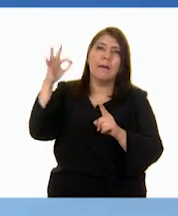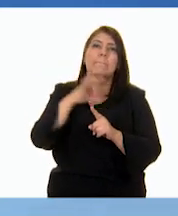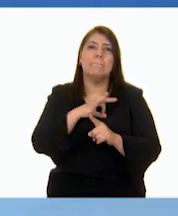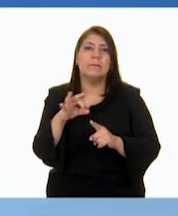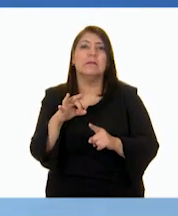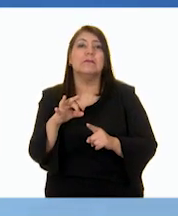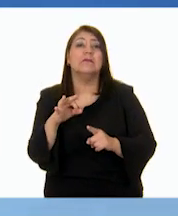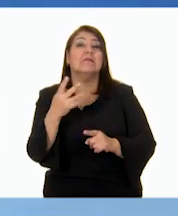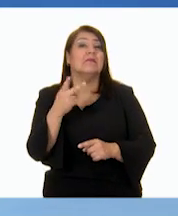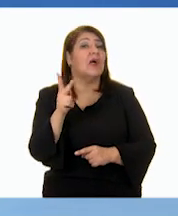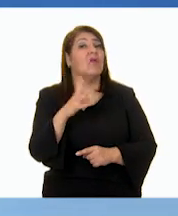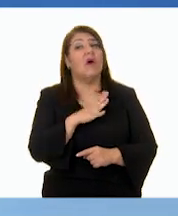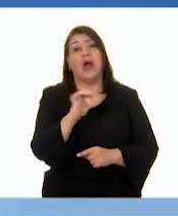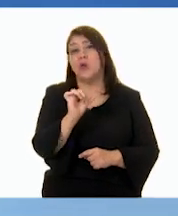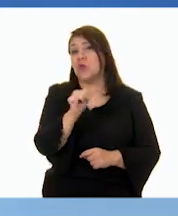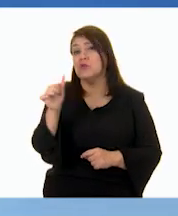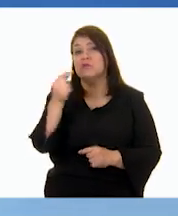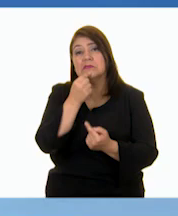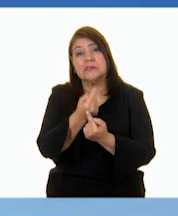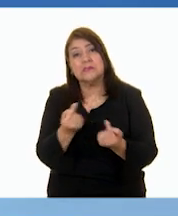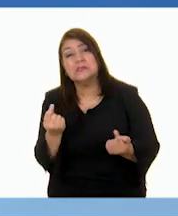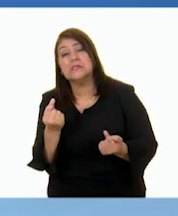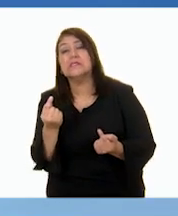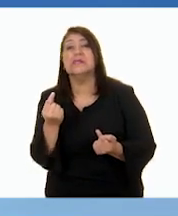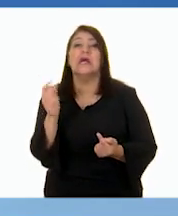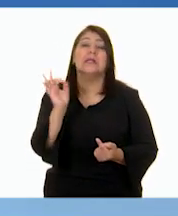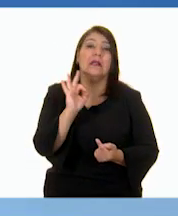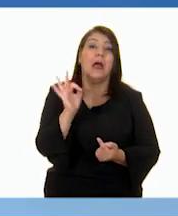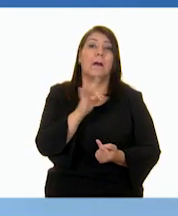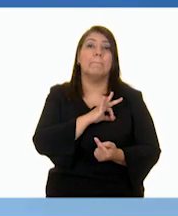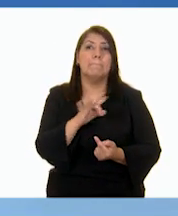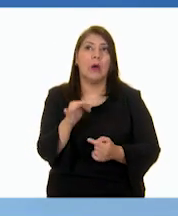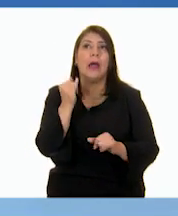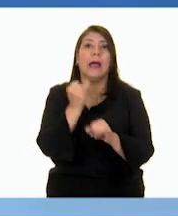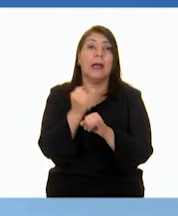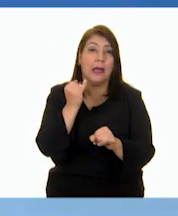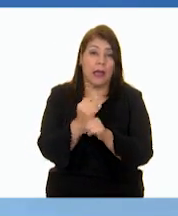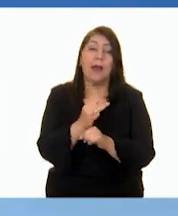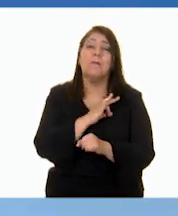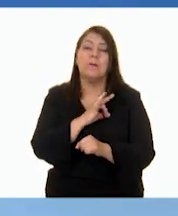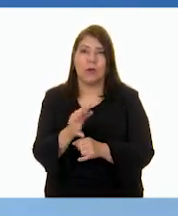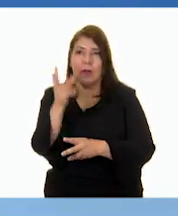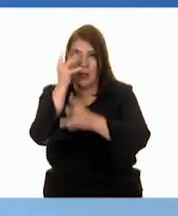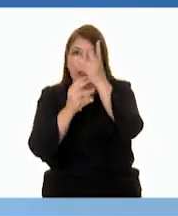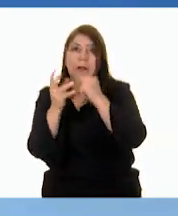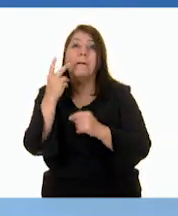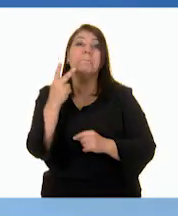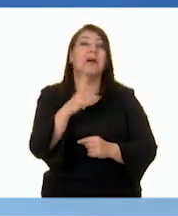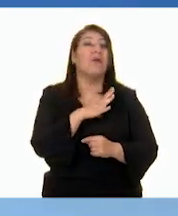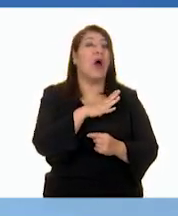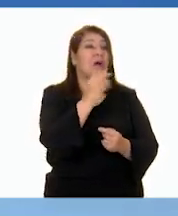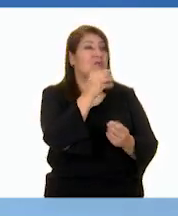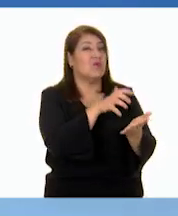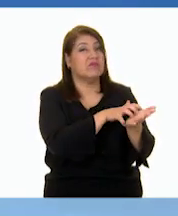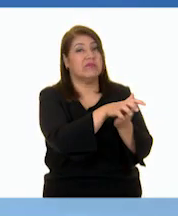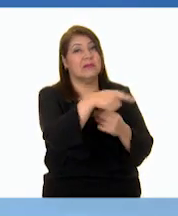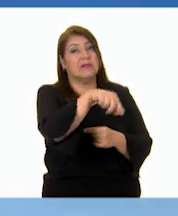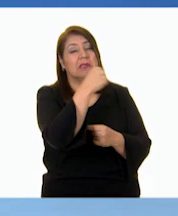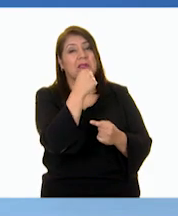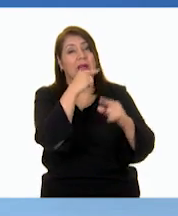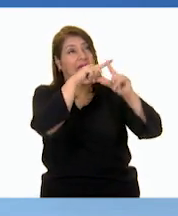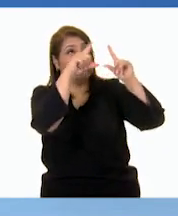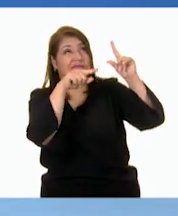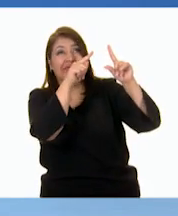hogar, y otros quizá puedan tomar clases en línea, pero también hay muchísimos más en todo